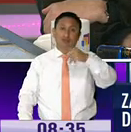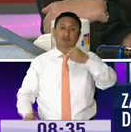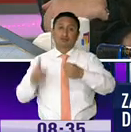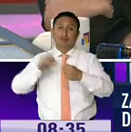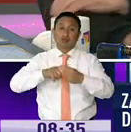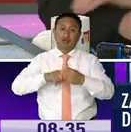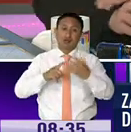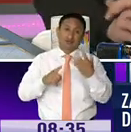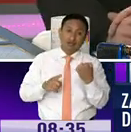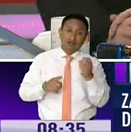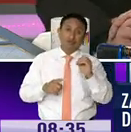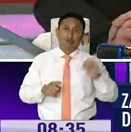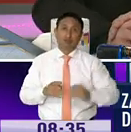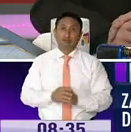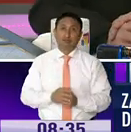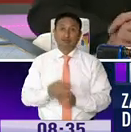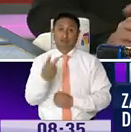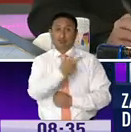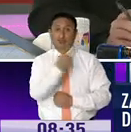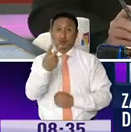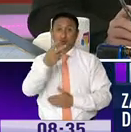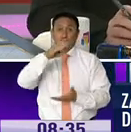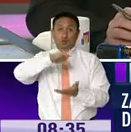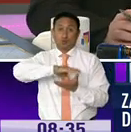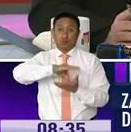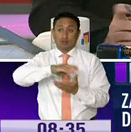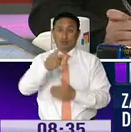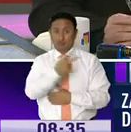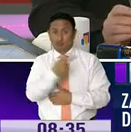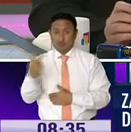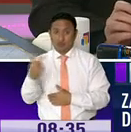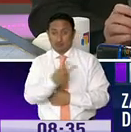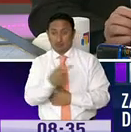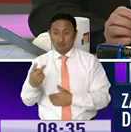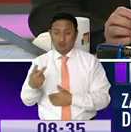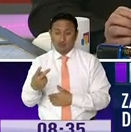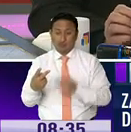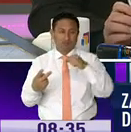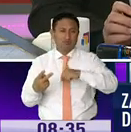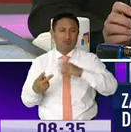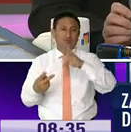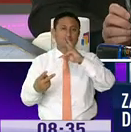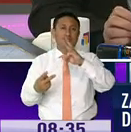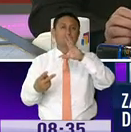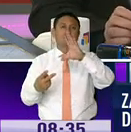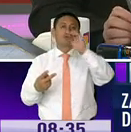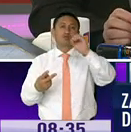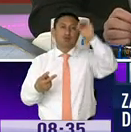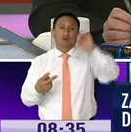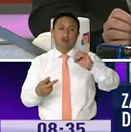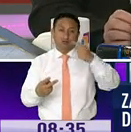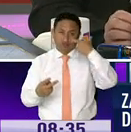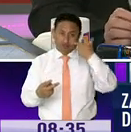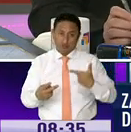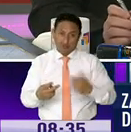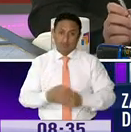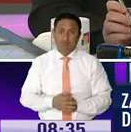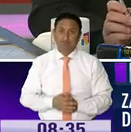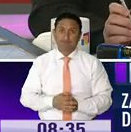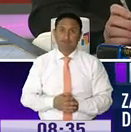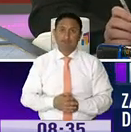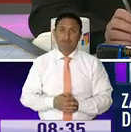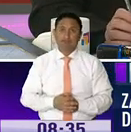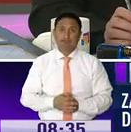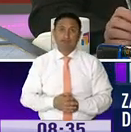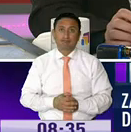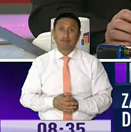el 15%, es decir, entre las dos ciudades o entre los dos centros nosotros estamos cumpliendo prácticamente el 65%. Nosotros vamos muy alineados